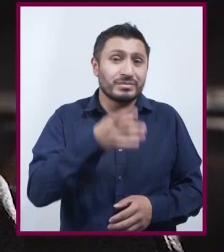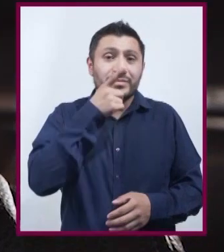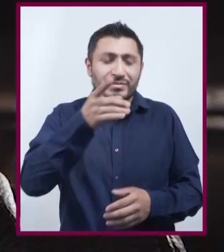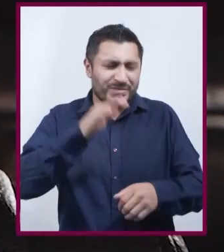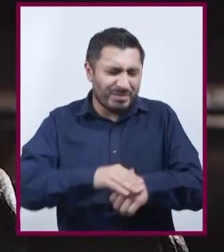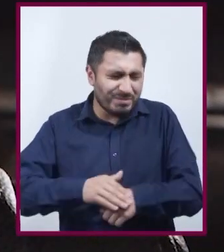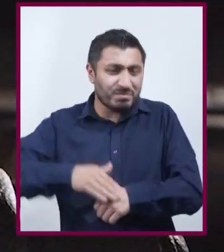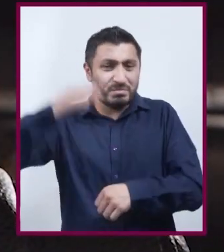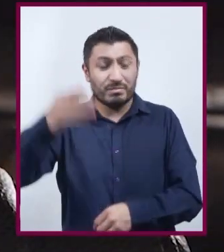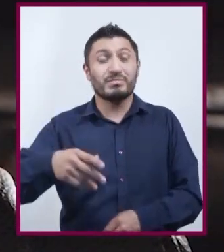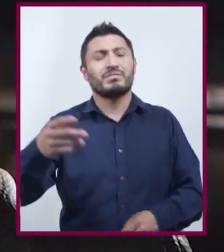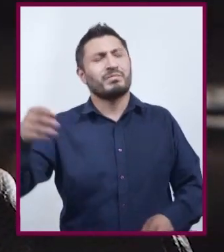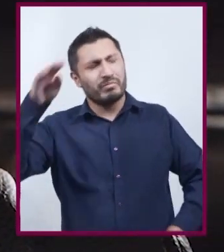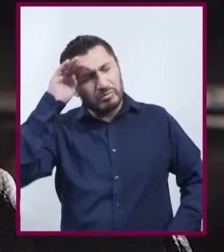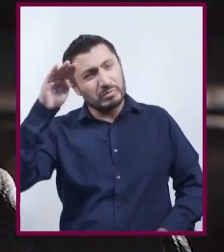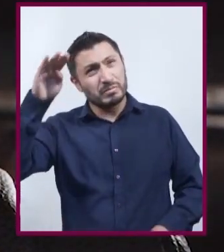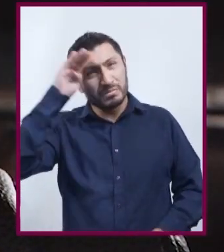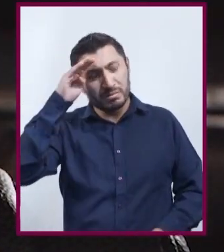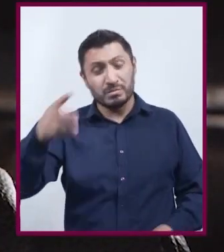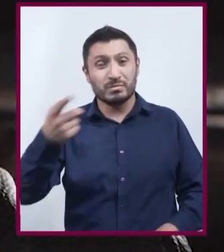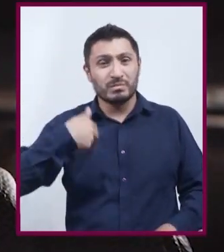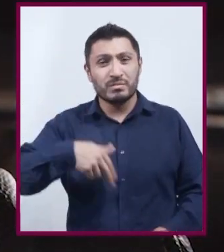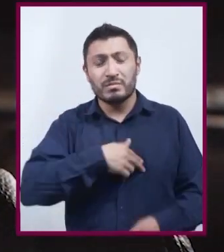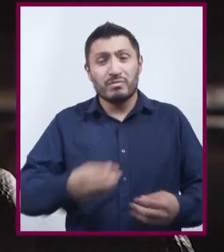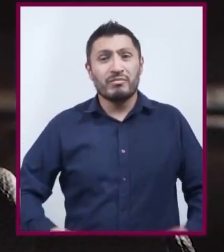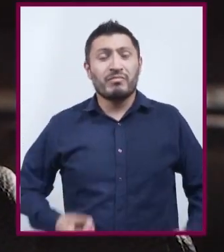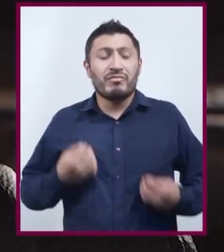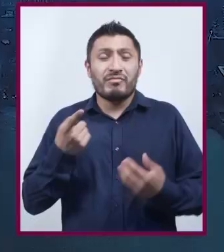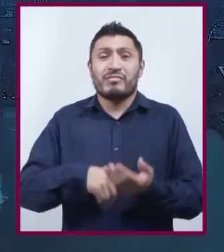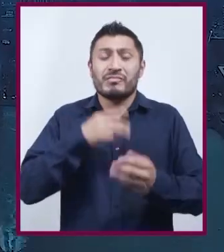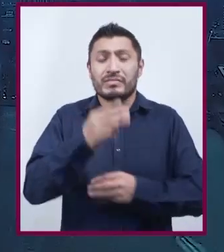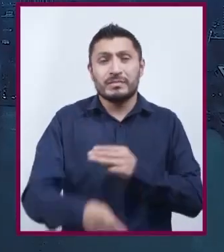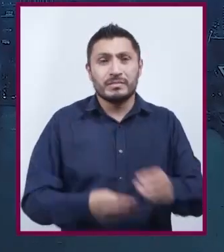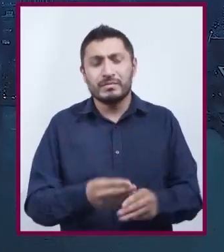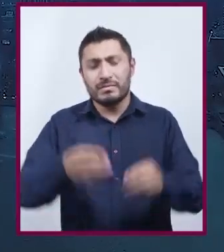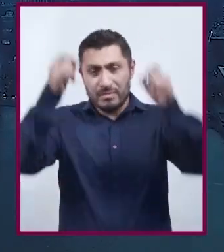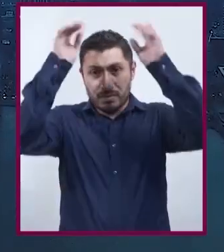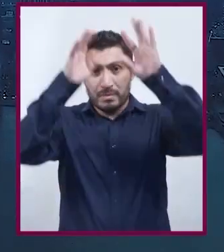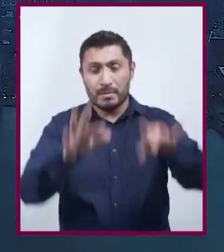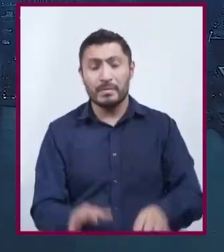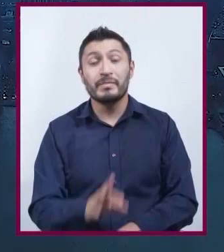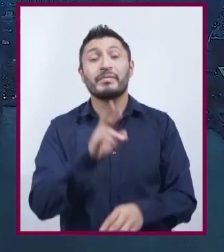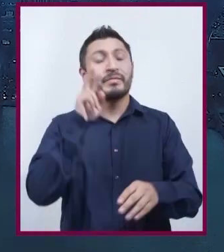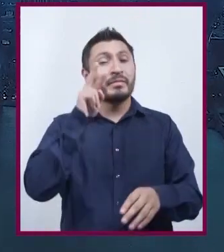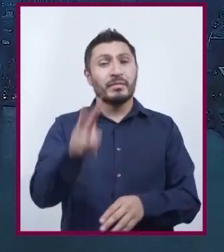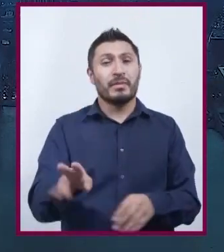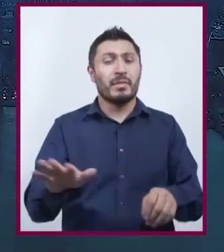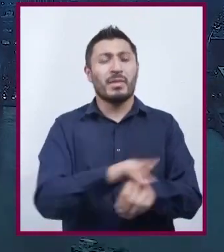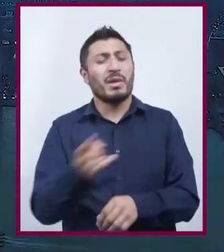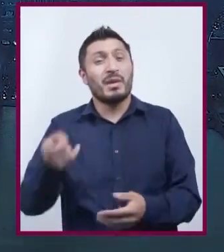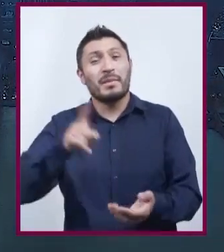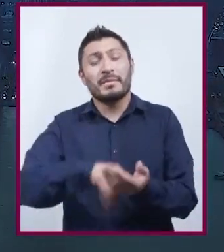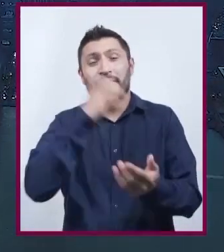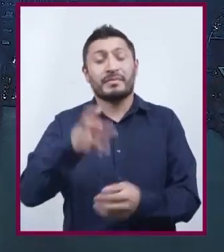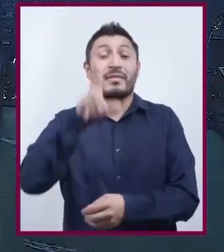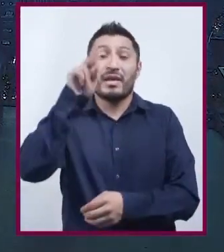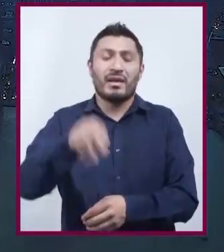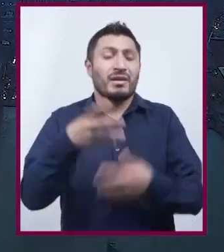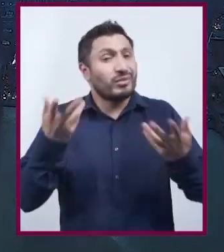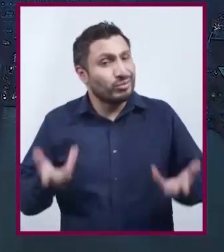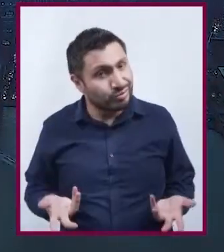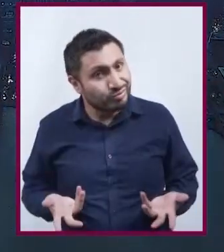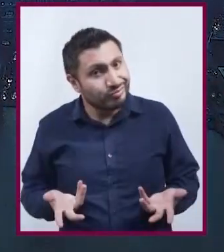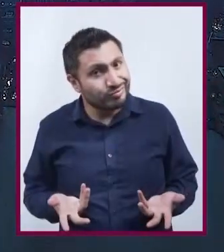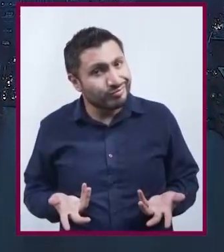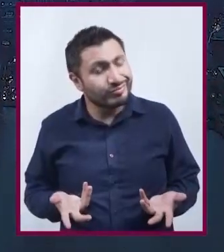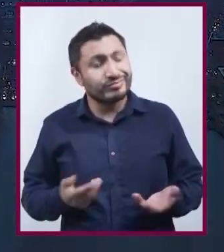ficción. Incluso podríamos ir más lejos y preguntarnos: si vivimos en un mundo que privilegia lo visual, ¿por qué en la escuela